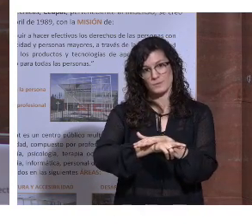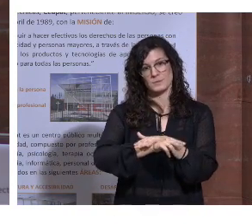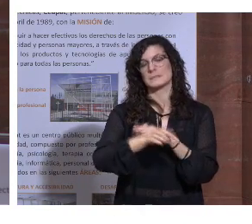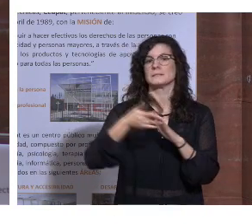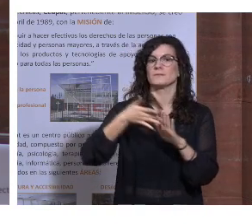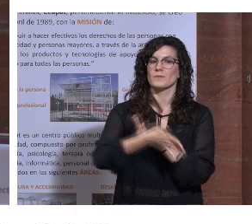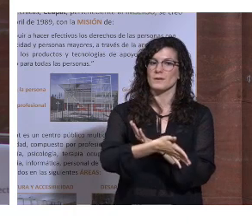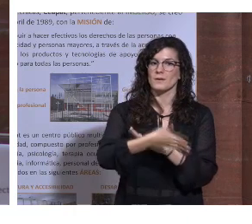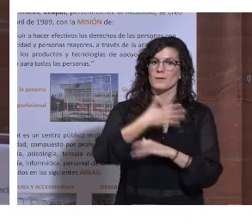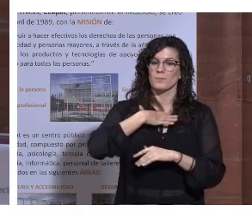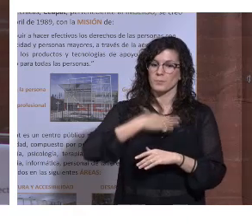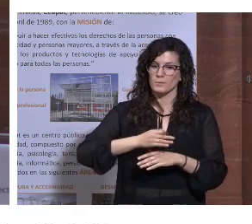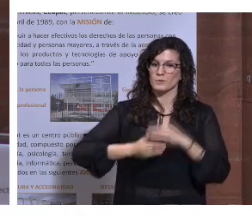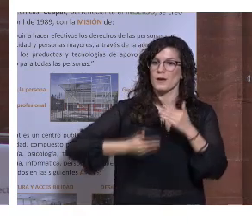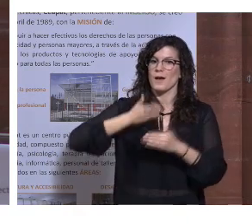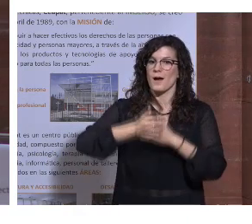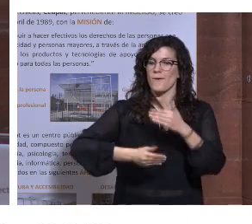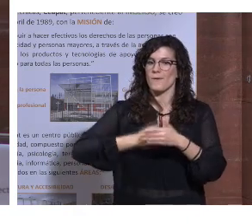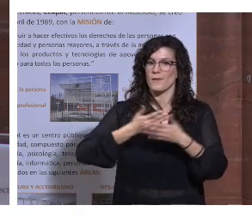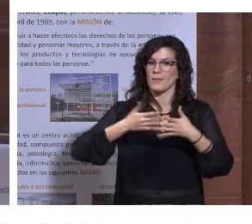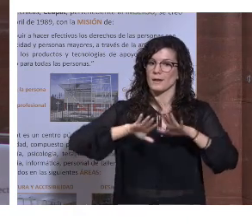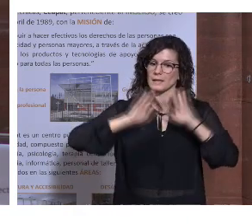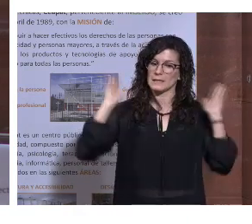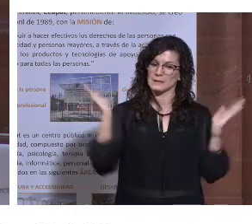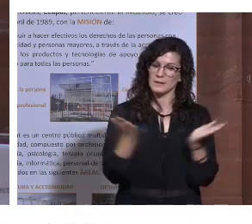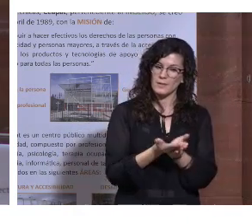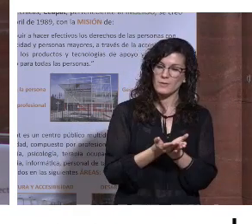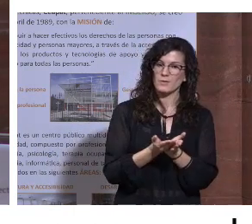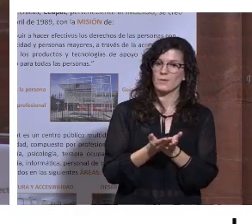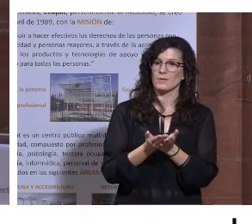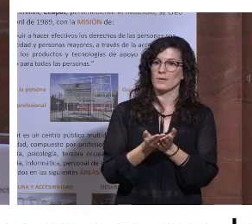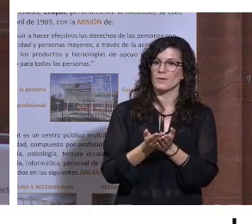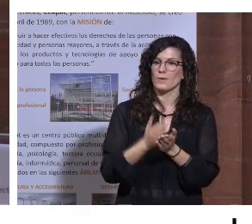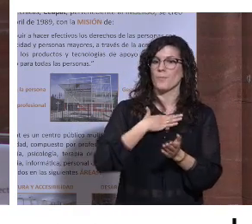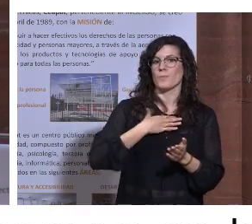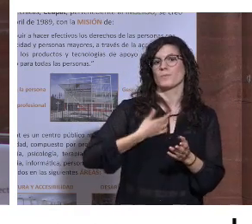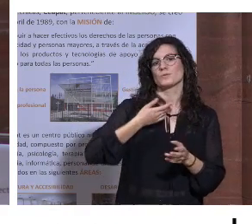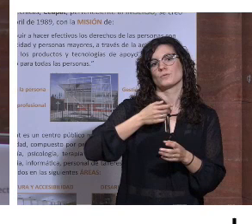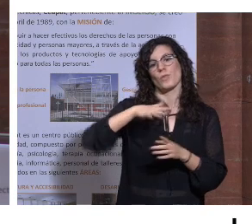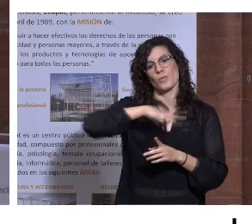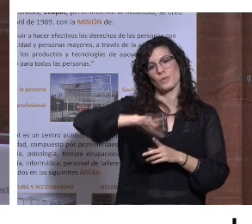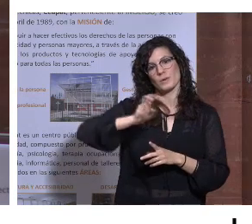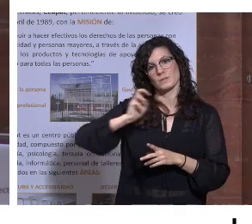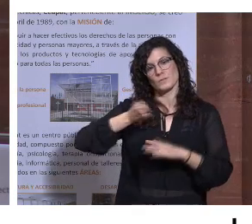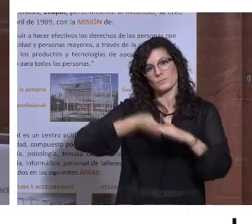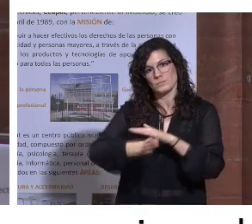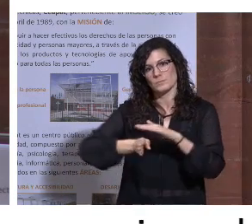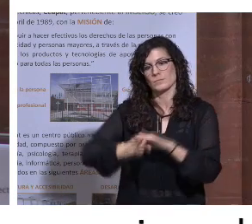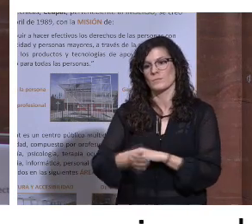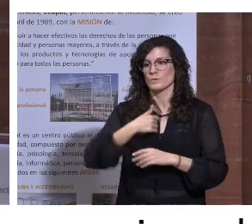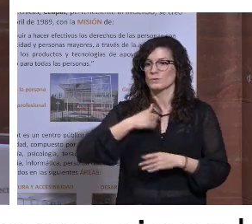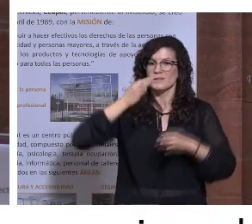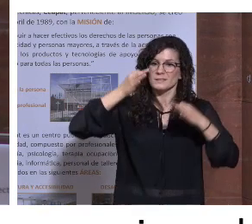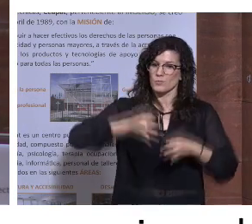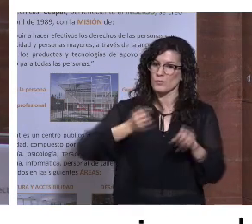que avancemos en la dimensión internacionalista y internacional, que lleguemos a otros lugares. Estoy seguro que el trabajo en